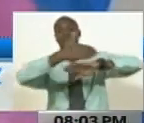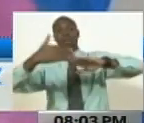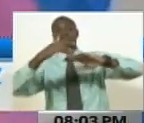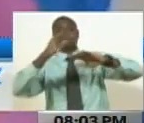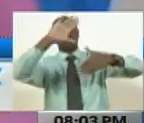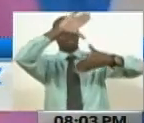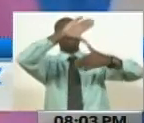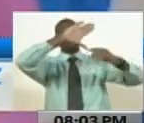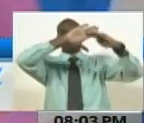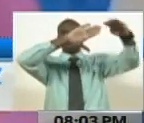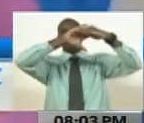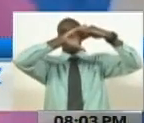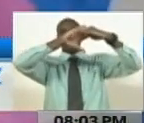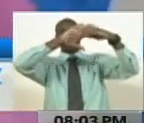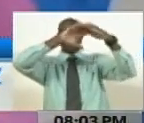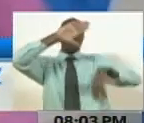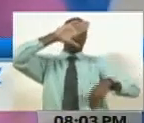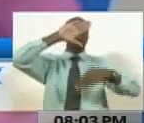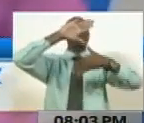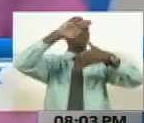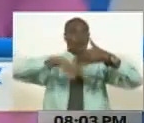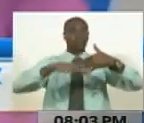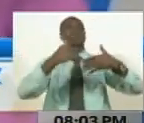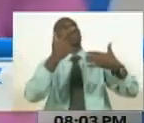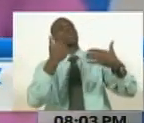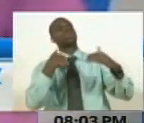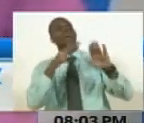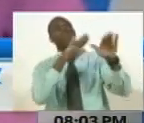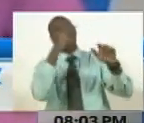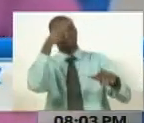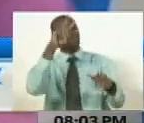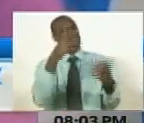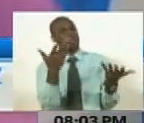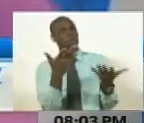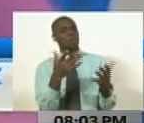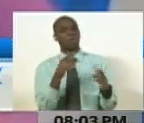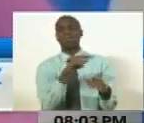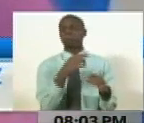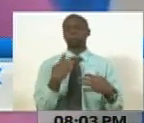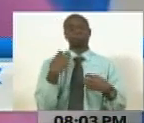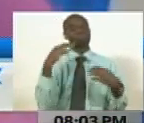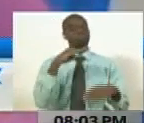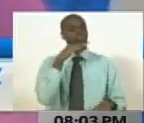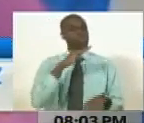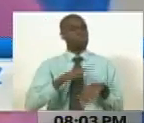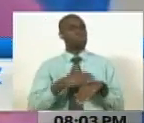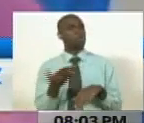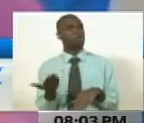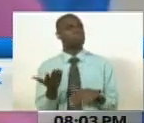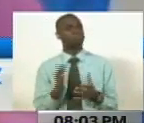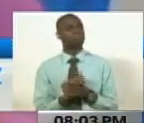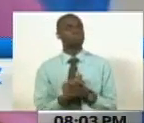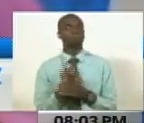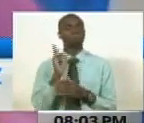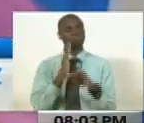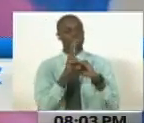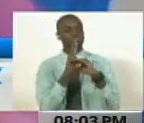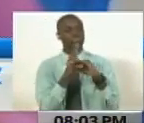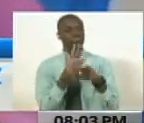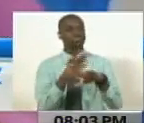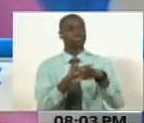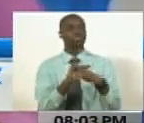América Latina y el Caribe. No entiendo, de verdad, el sentido de por qué este representante.